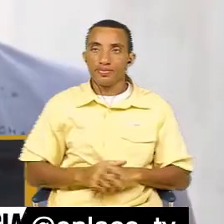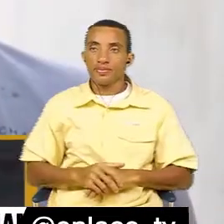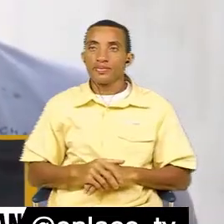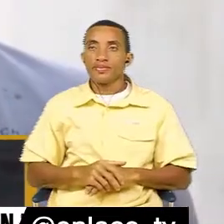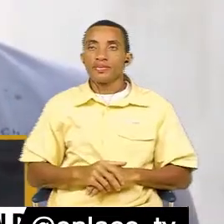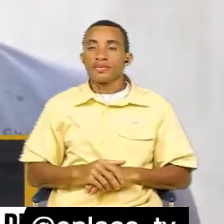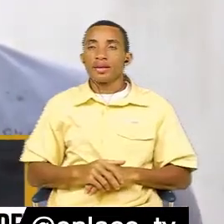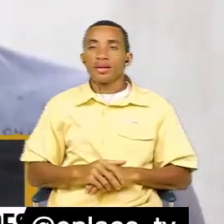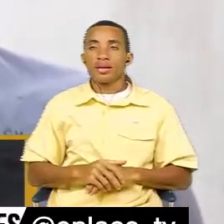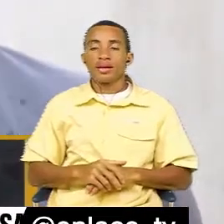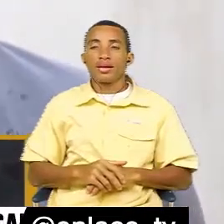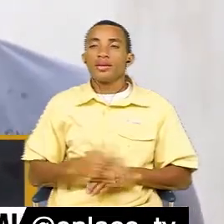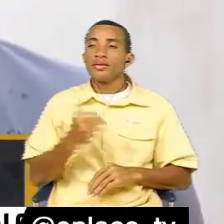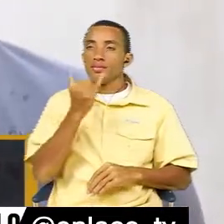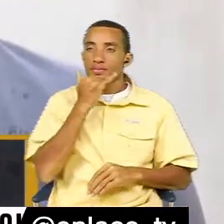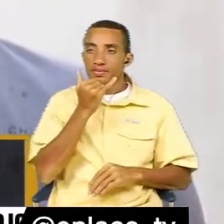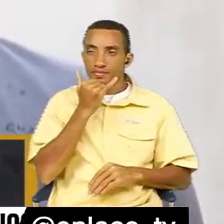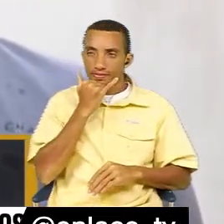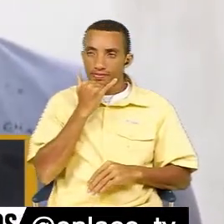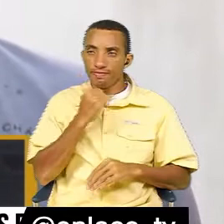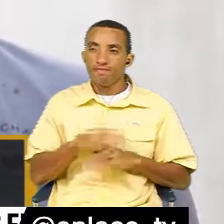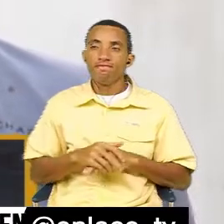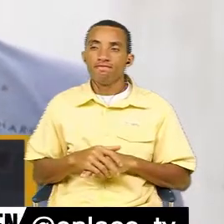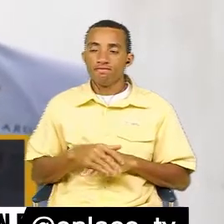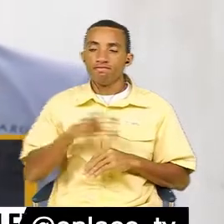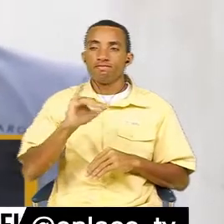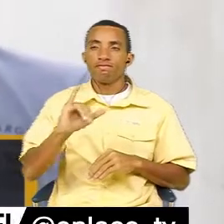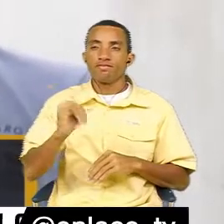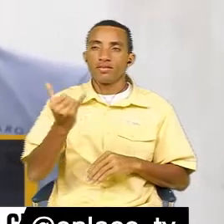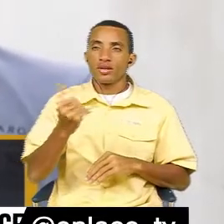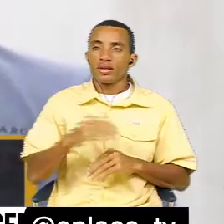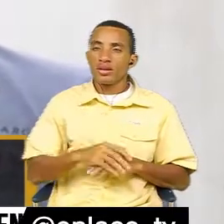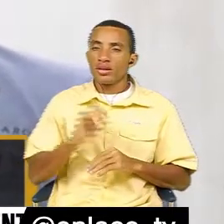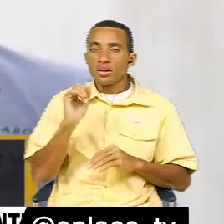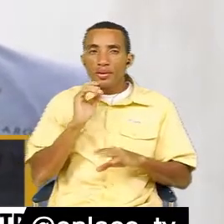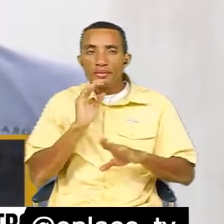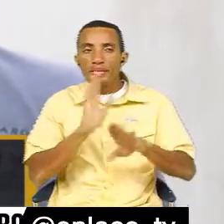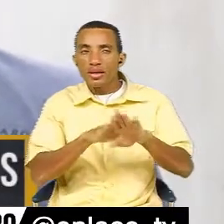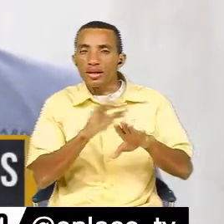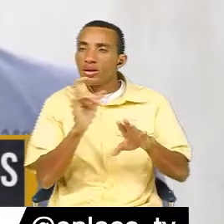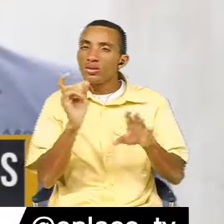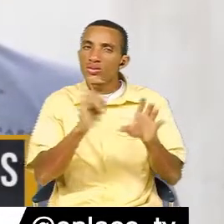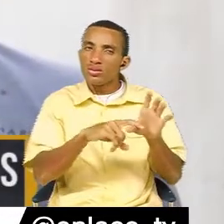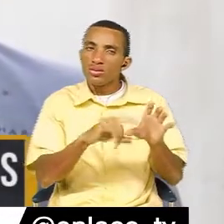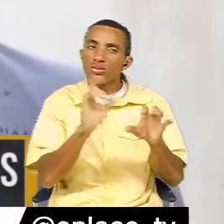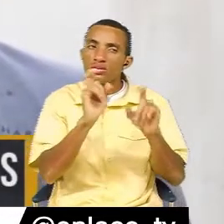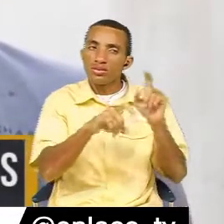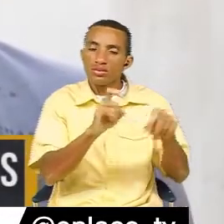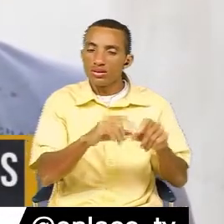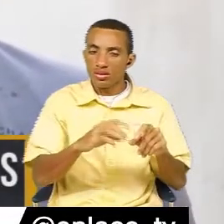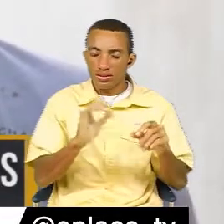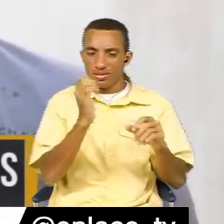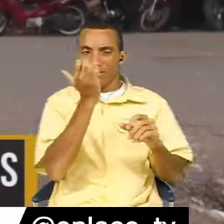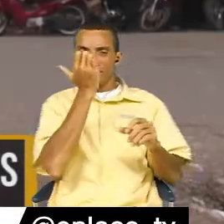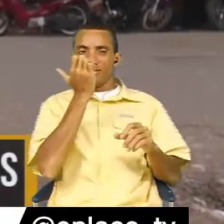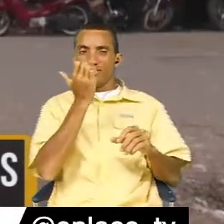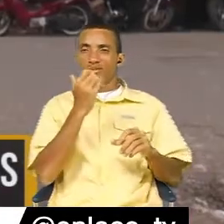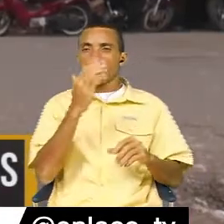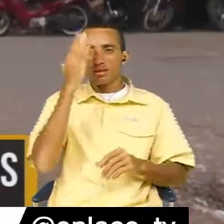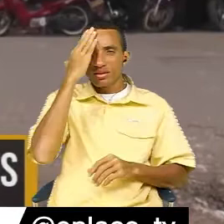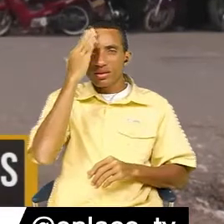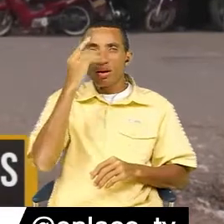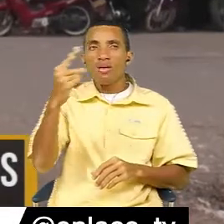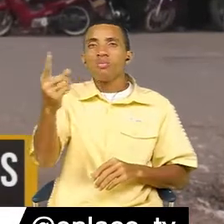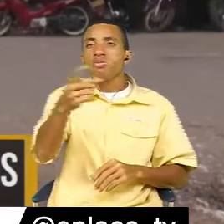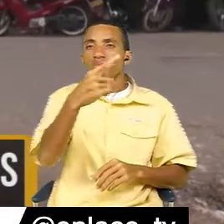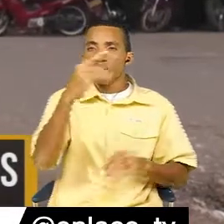vista lo que está pasando, creo que sí, porque estamos mirando las postulaciones y para nosotros siempre salen cerradas y sabemos que no hay operadores ya activos en el